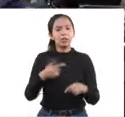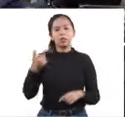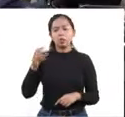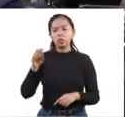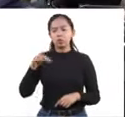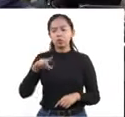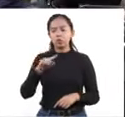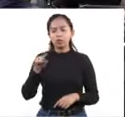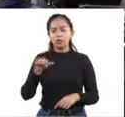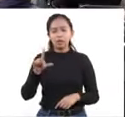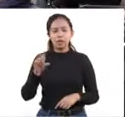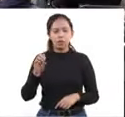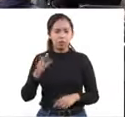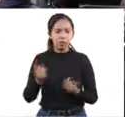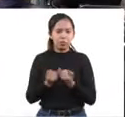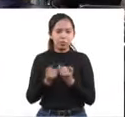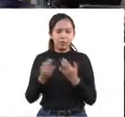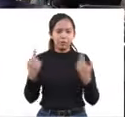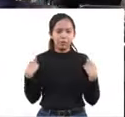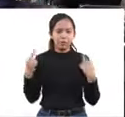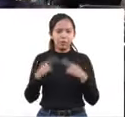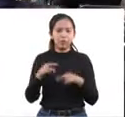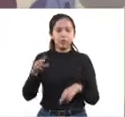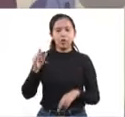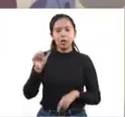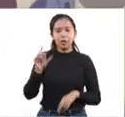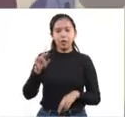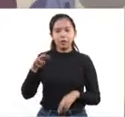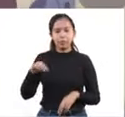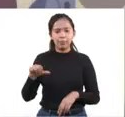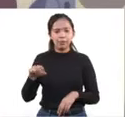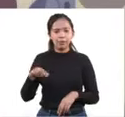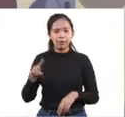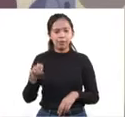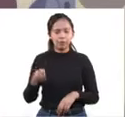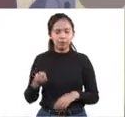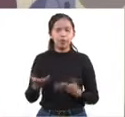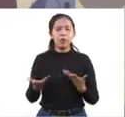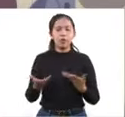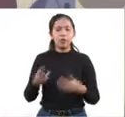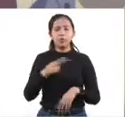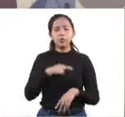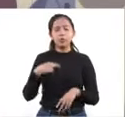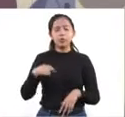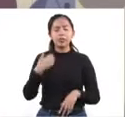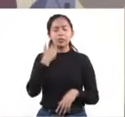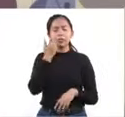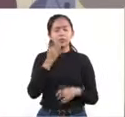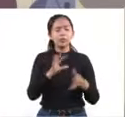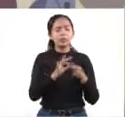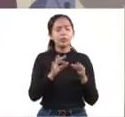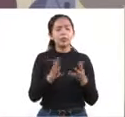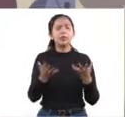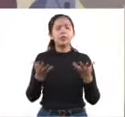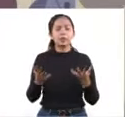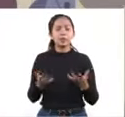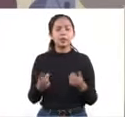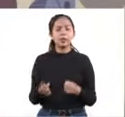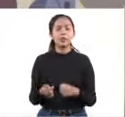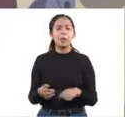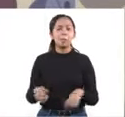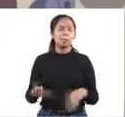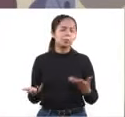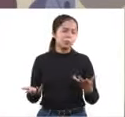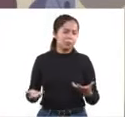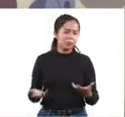también décadas de lucha por allá. Y nada más decirles que estamos en un contexto idóneo, en un